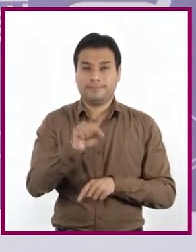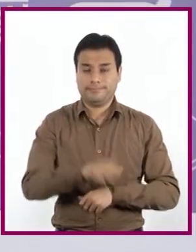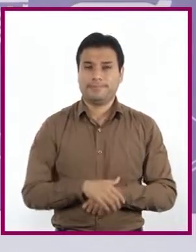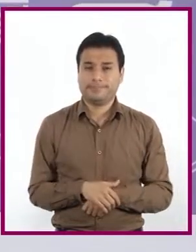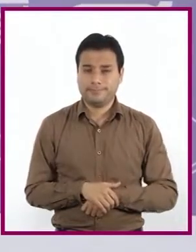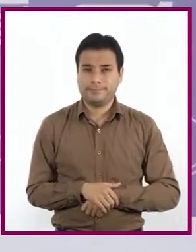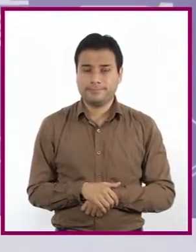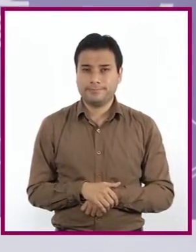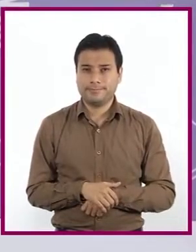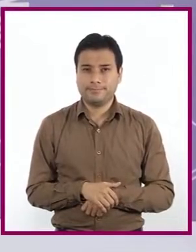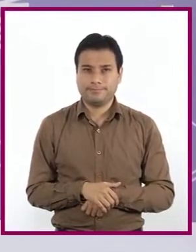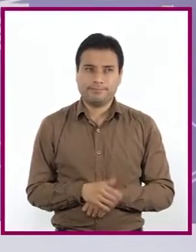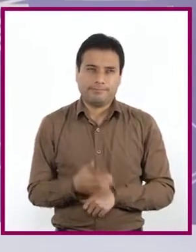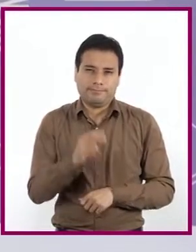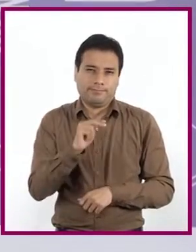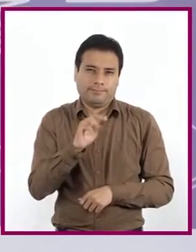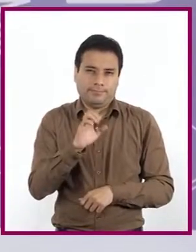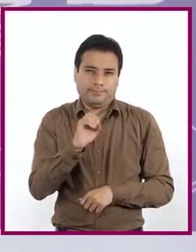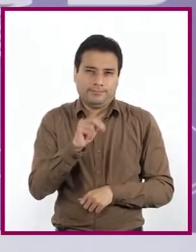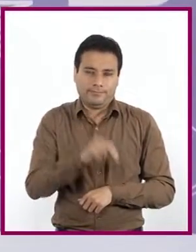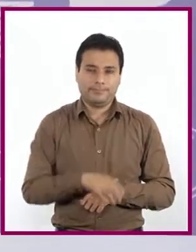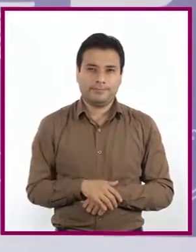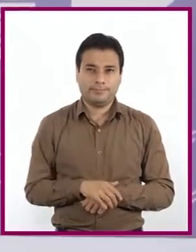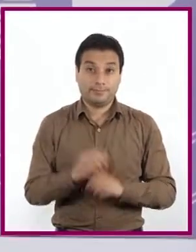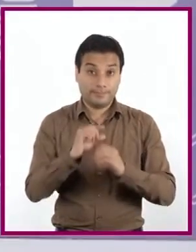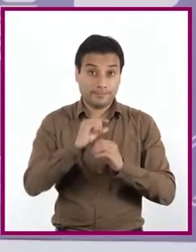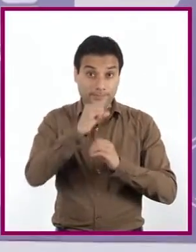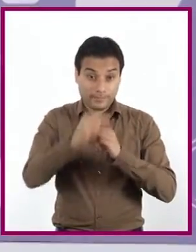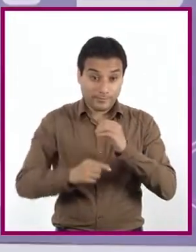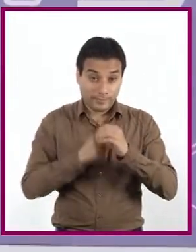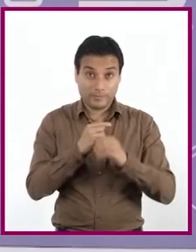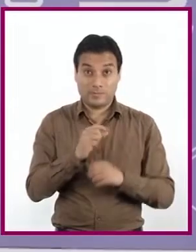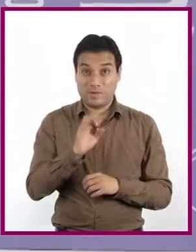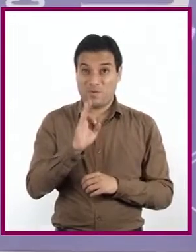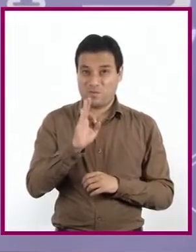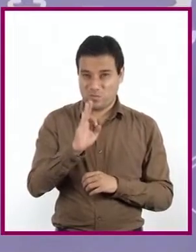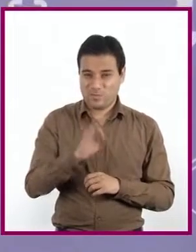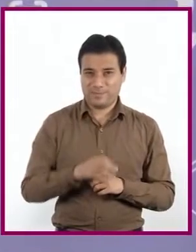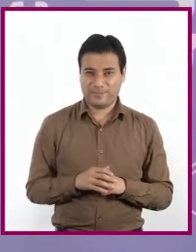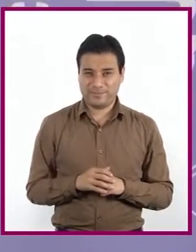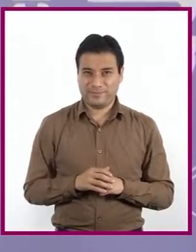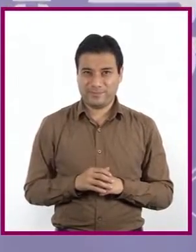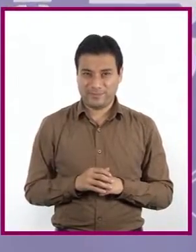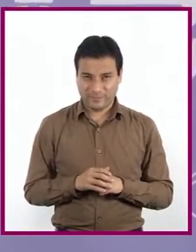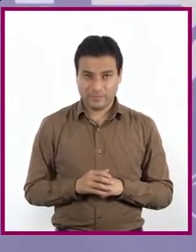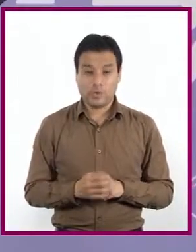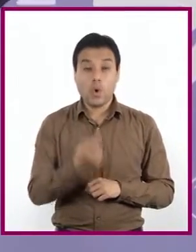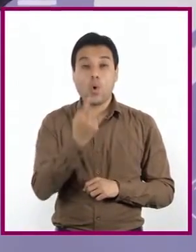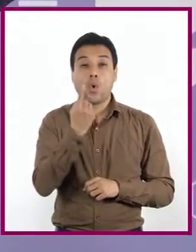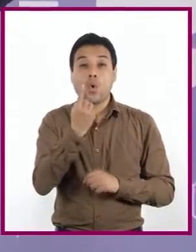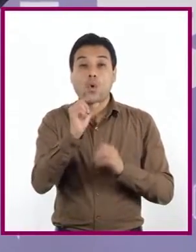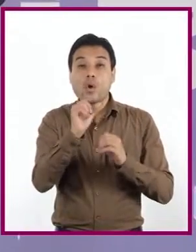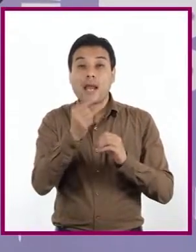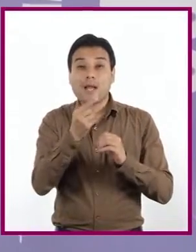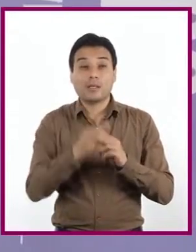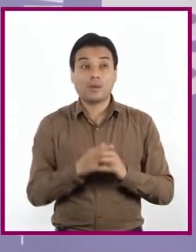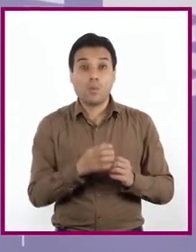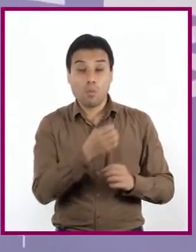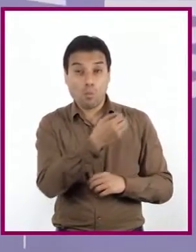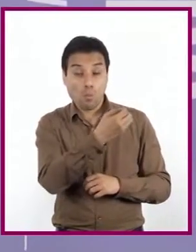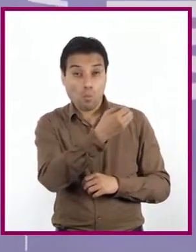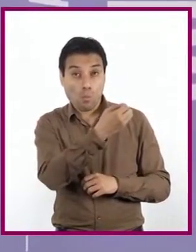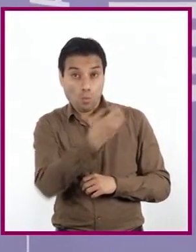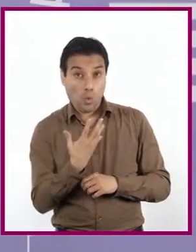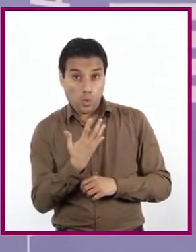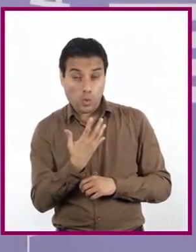caso, al neón. Los átomos de flúor, que a su vez aceptan uno de los 2 electrones de